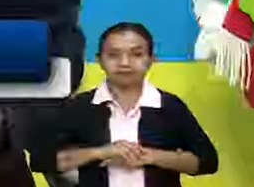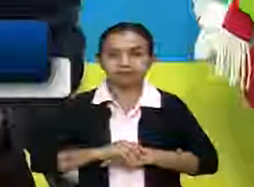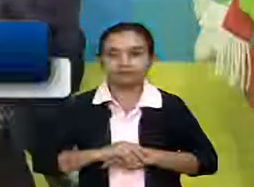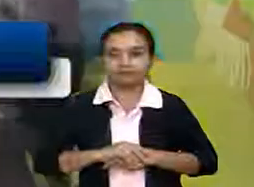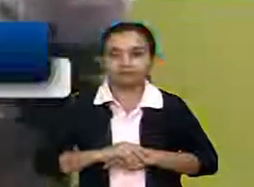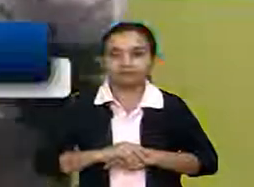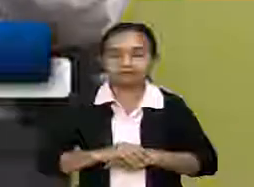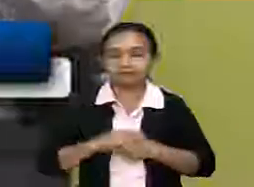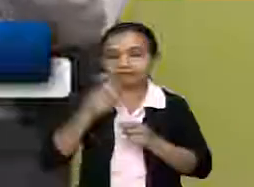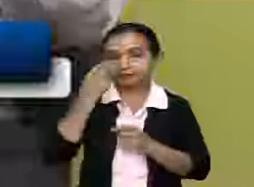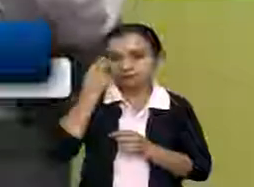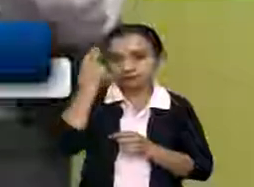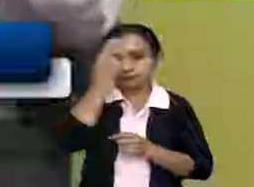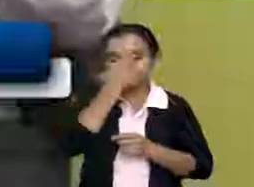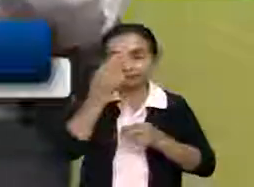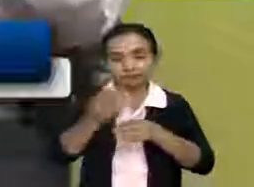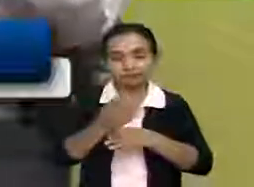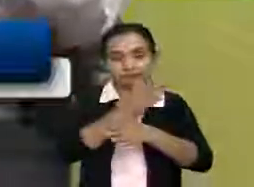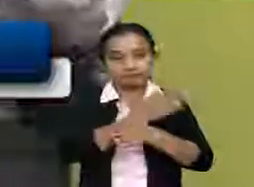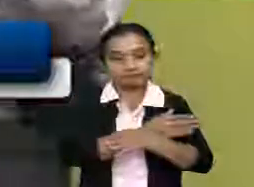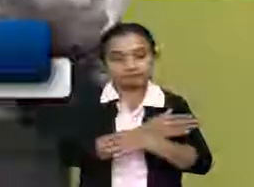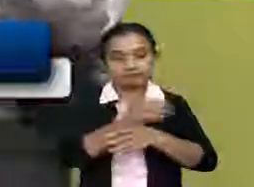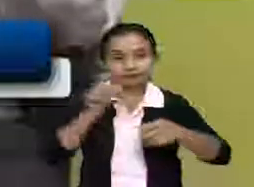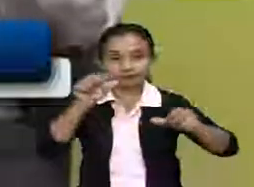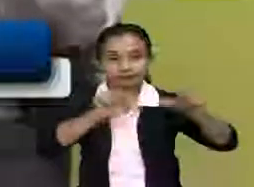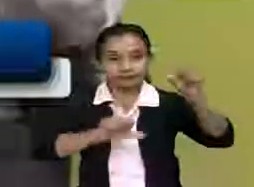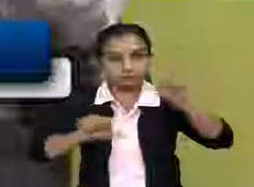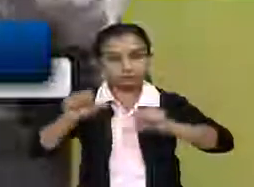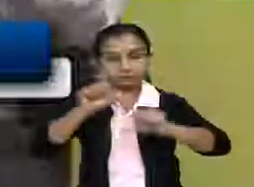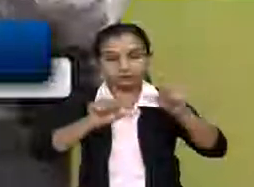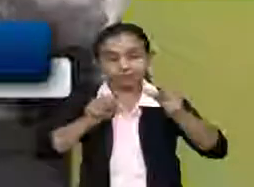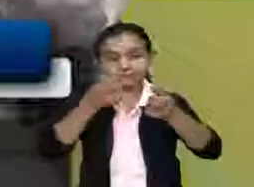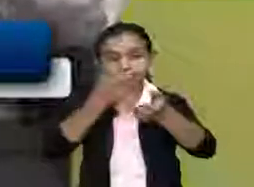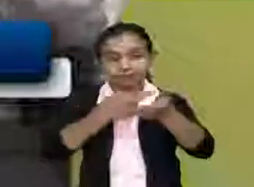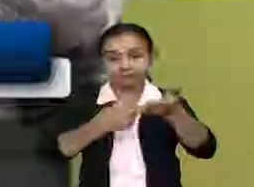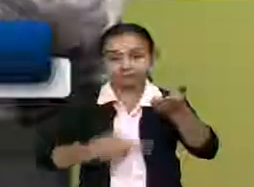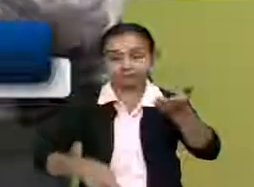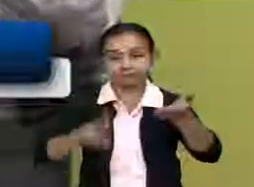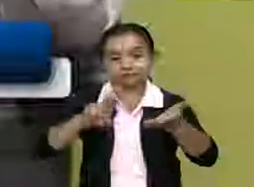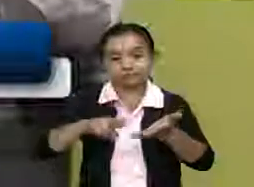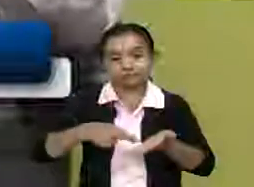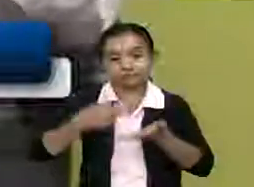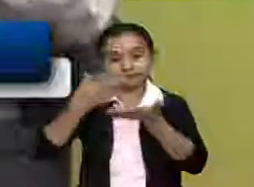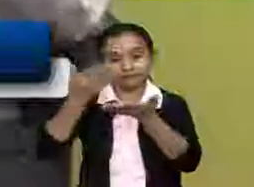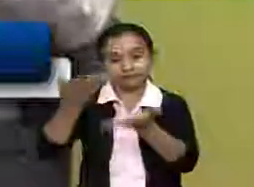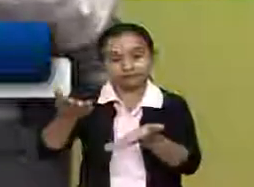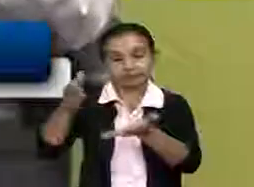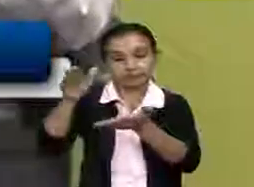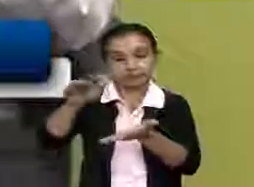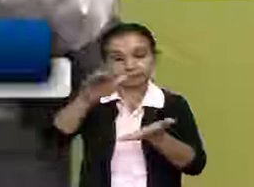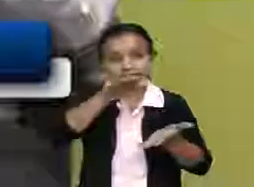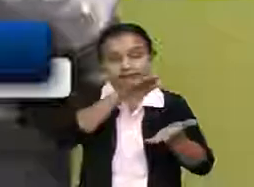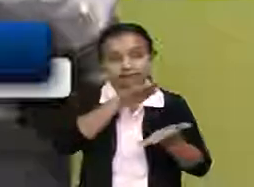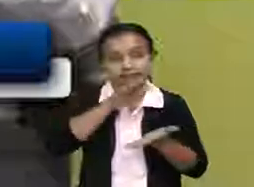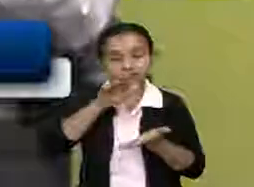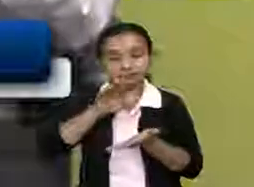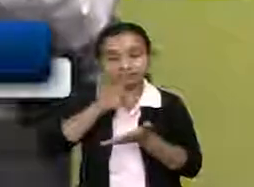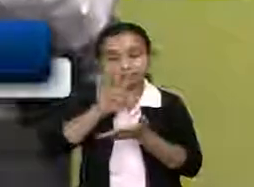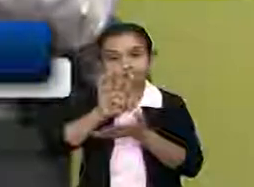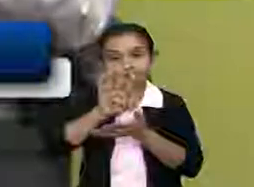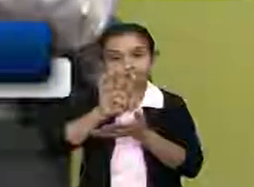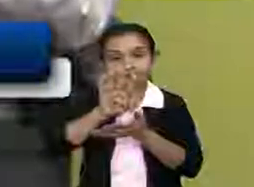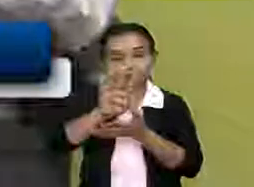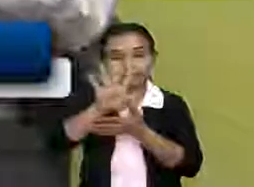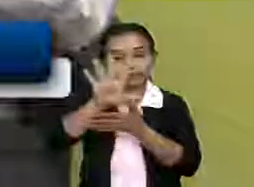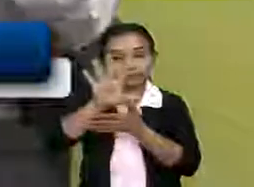pregunta anterior con esta composición de la sangre entonces la sangre que se dona la que dona las personas que son 450 ml